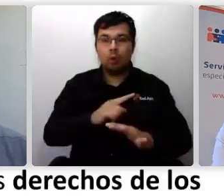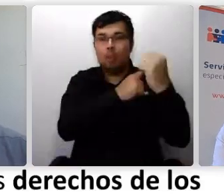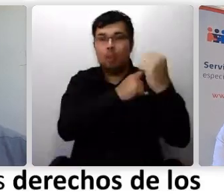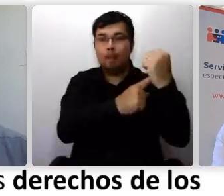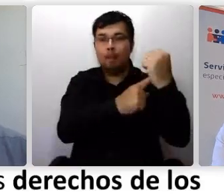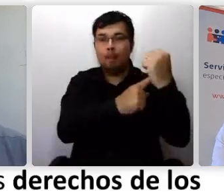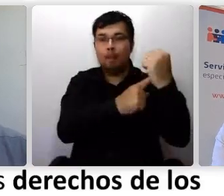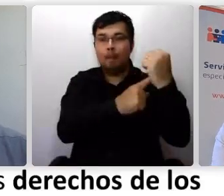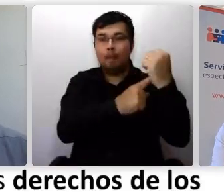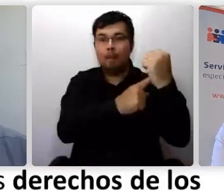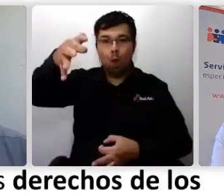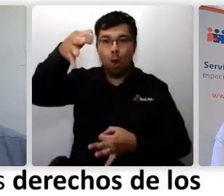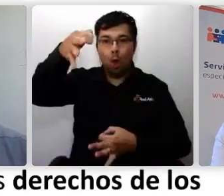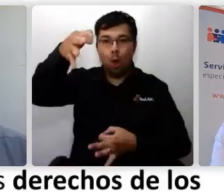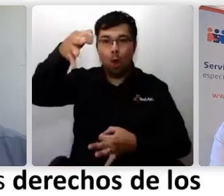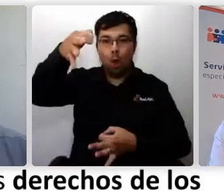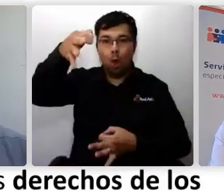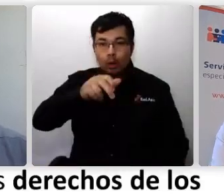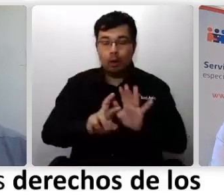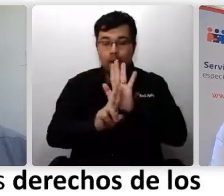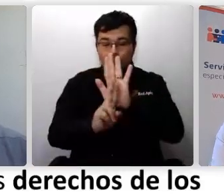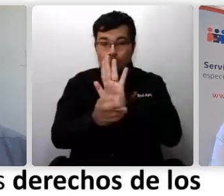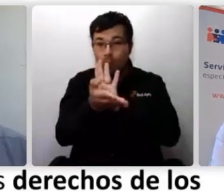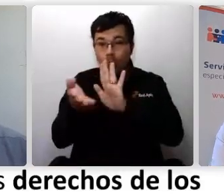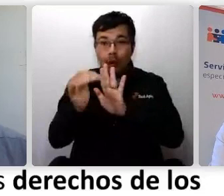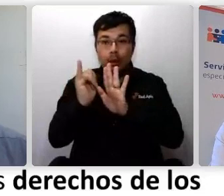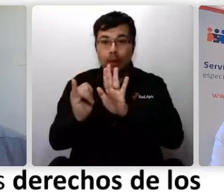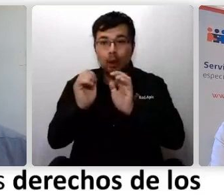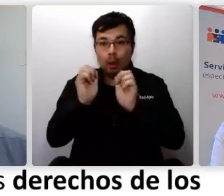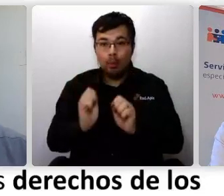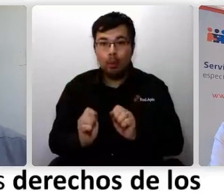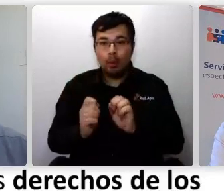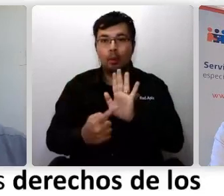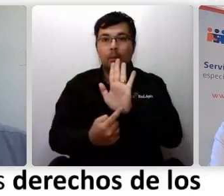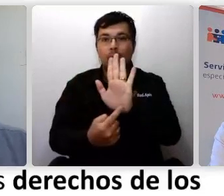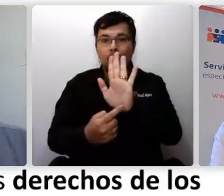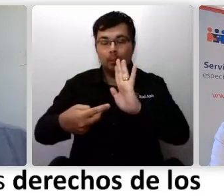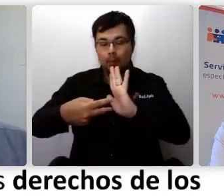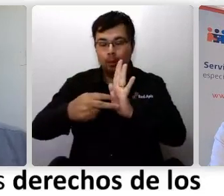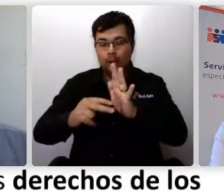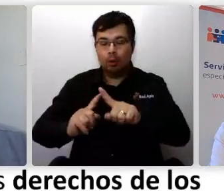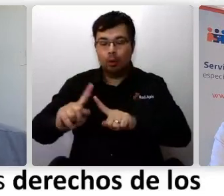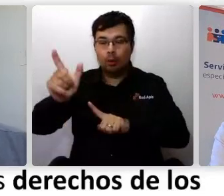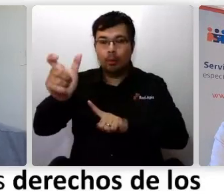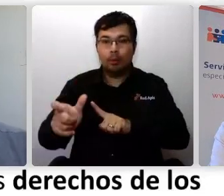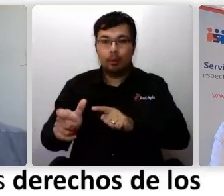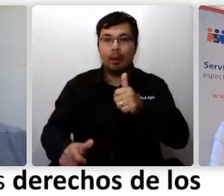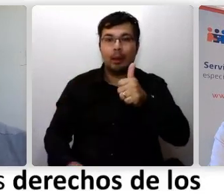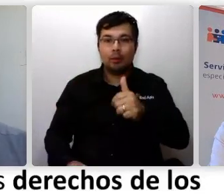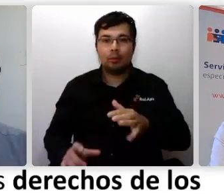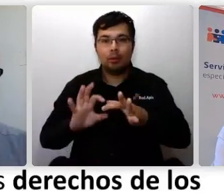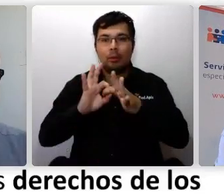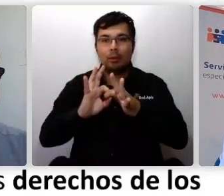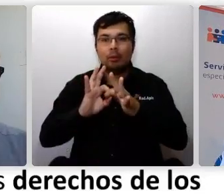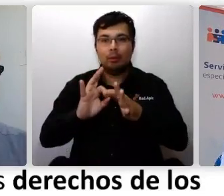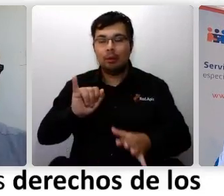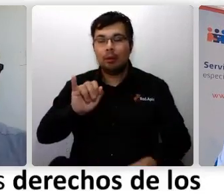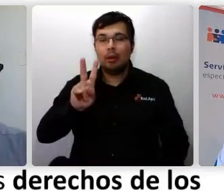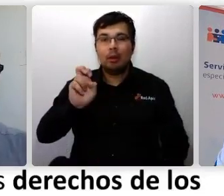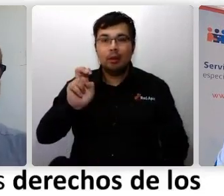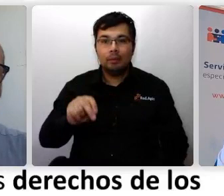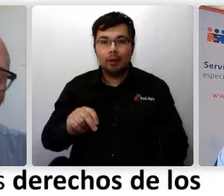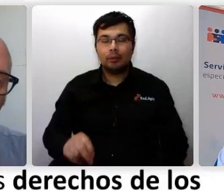pueden, se pueden presentar problemas de otros. Perfecto, buenísimo. Genial. Iván, entonces el